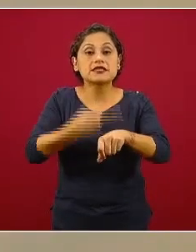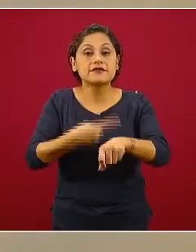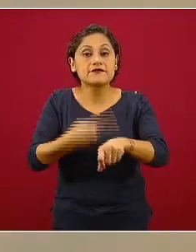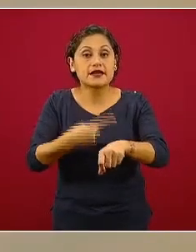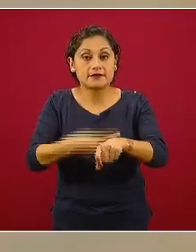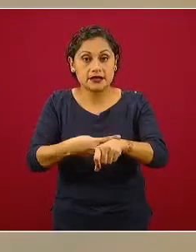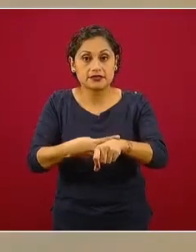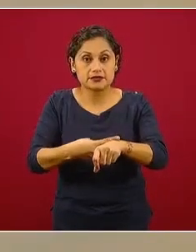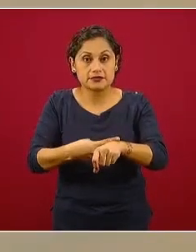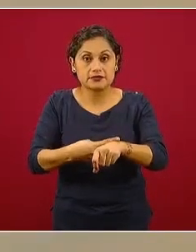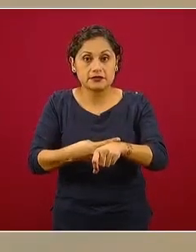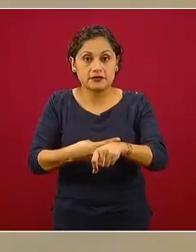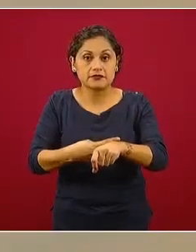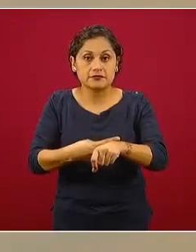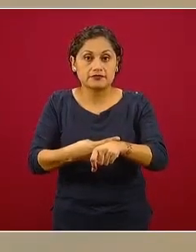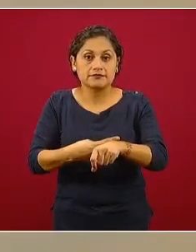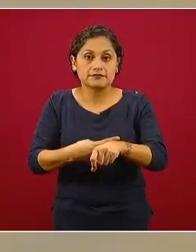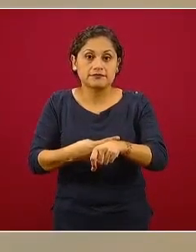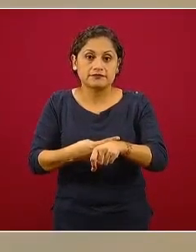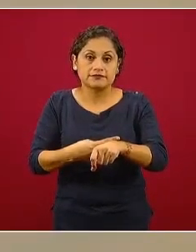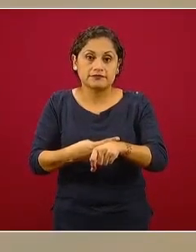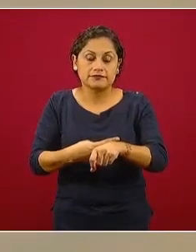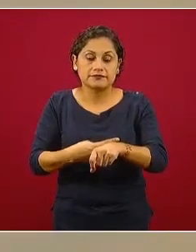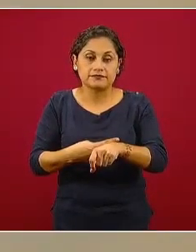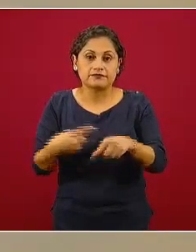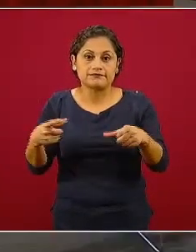número mucho más chico que este.